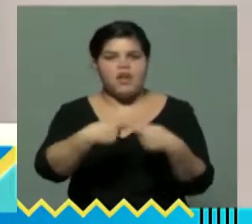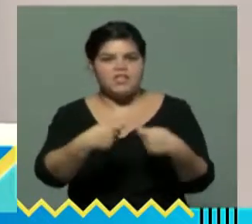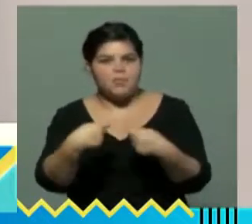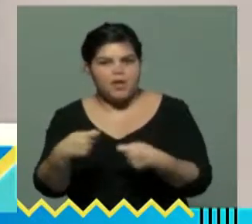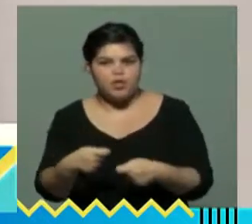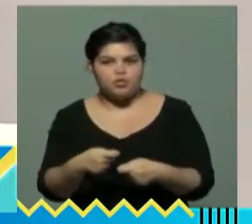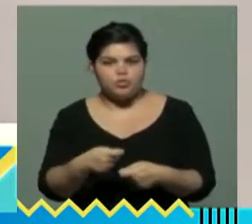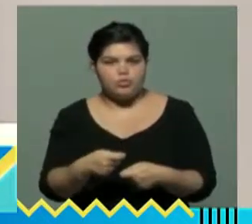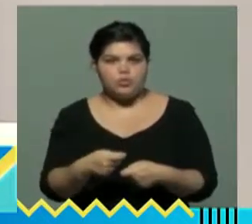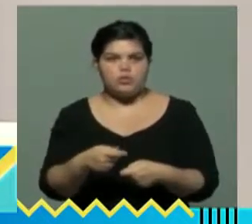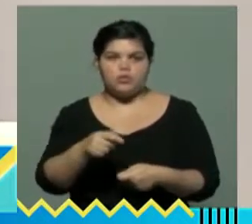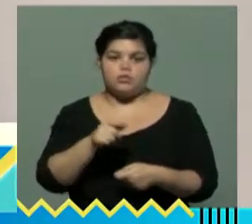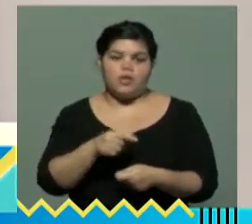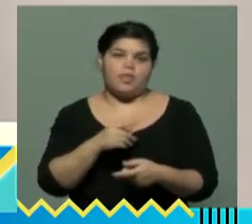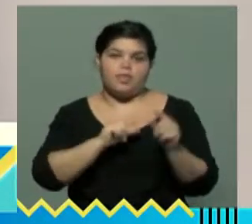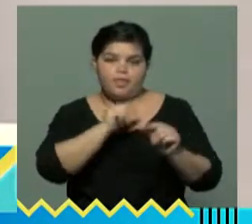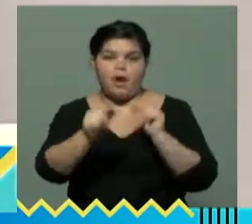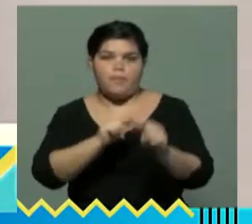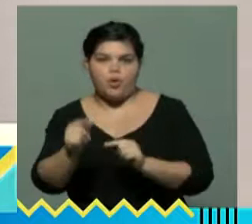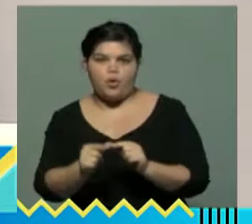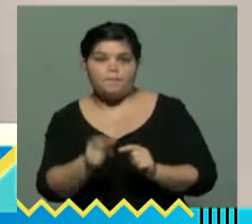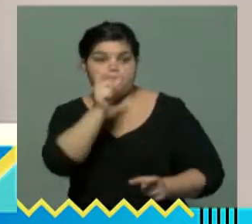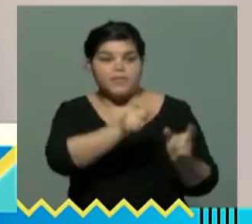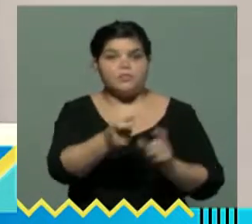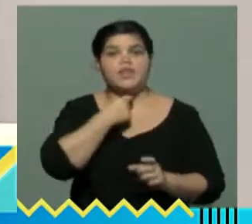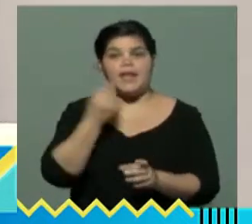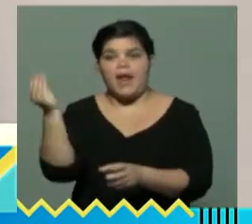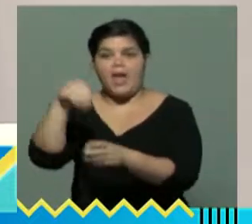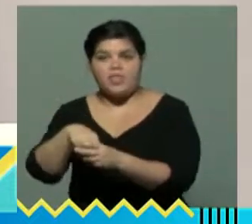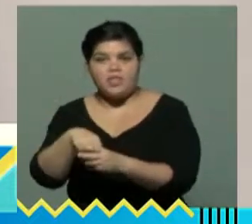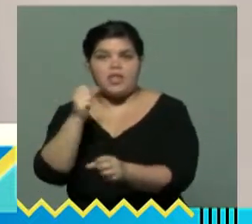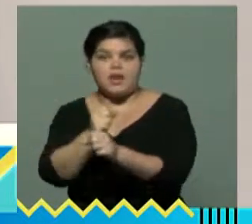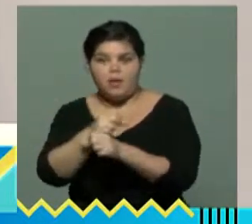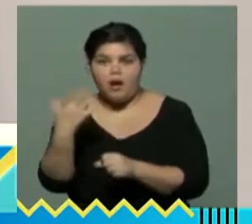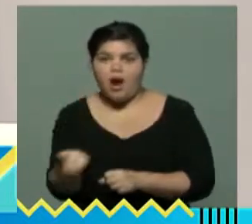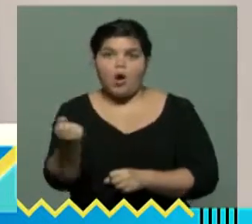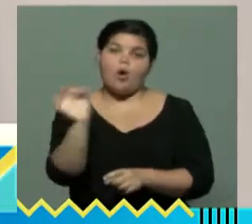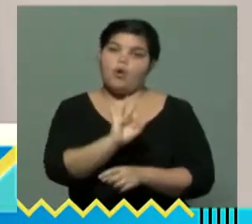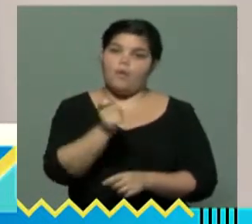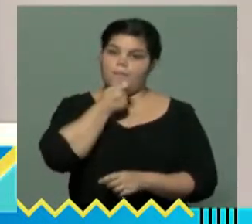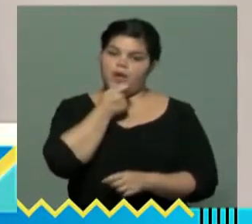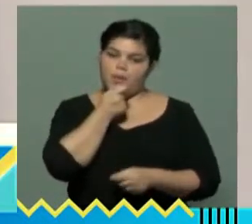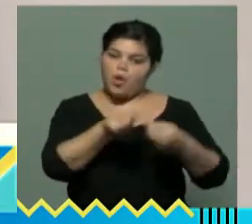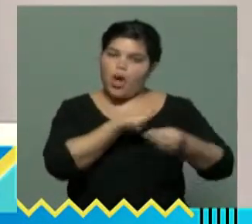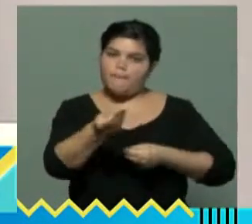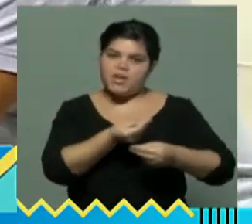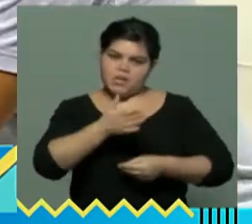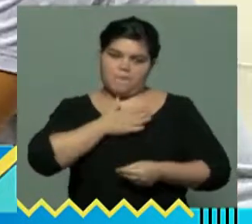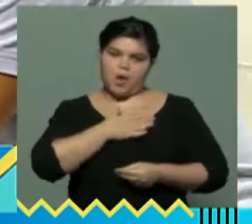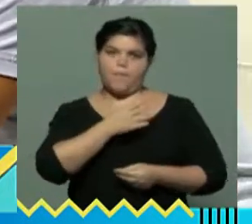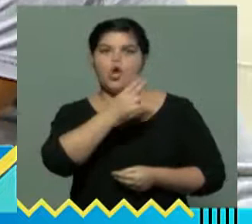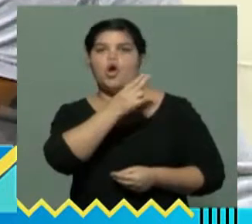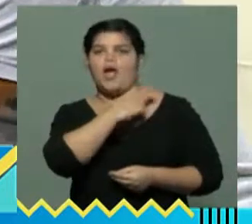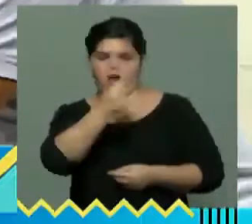tratando de buscar esos dos puestos, de la persona que busca insertarse laboralmente y de aquella persona que busca a través de un emprendimiento, ser su propio jefe,